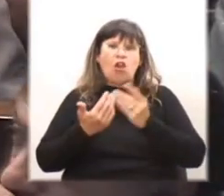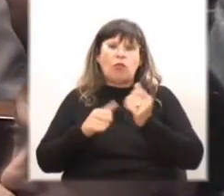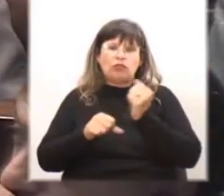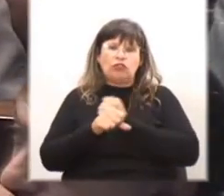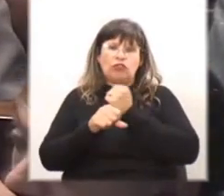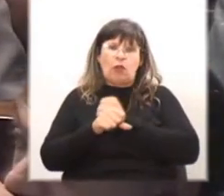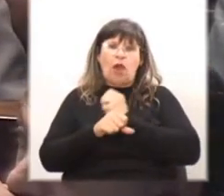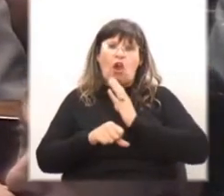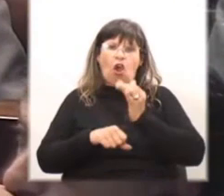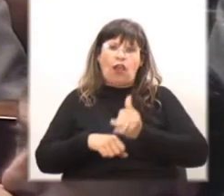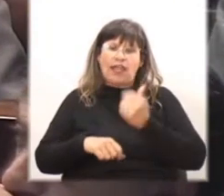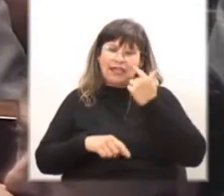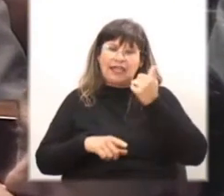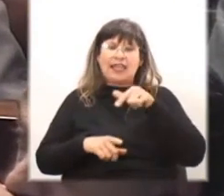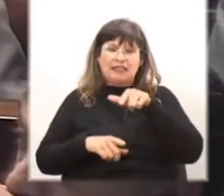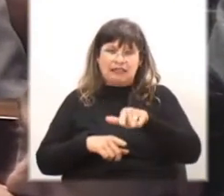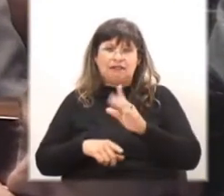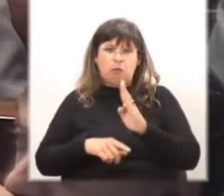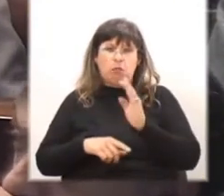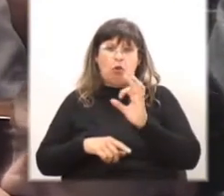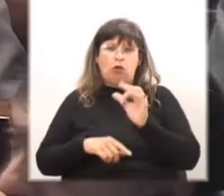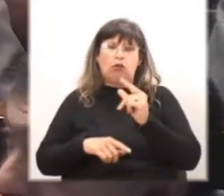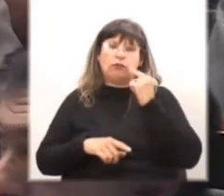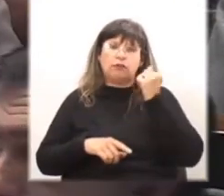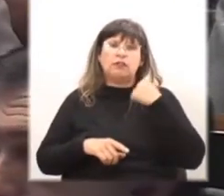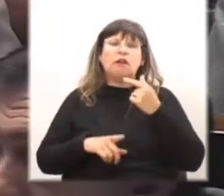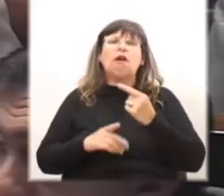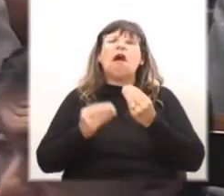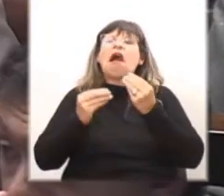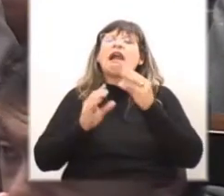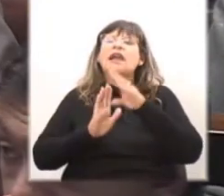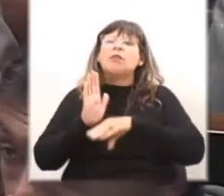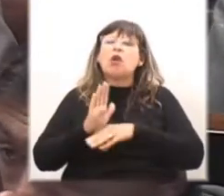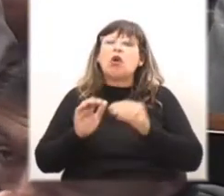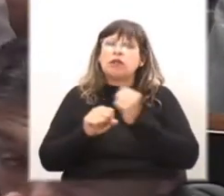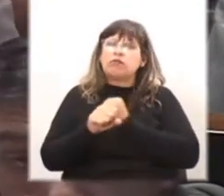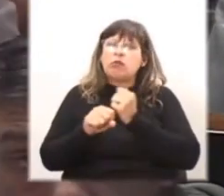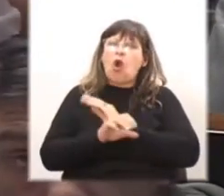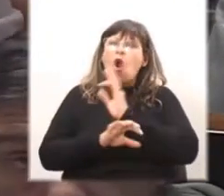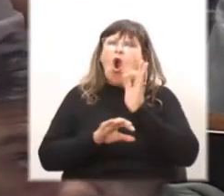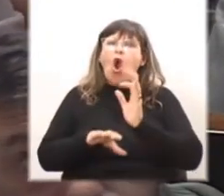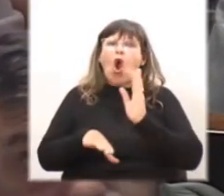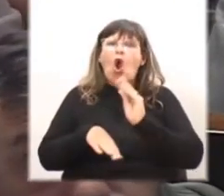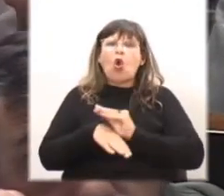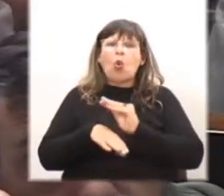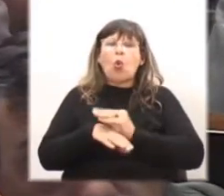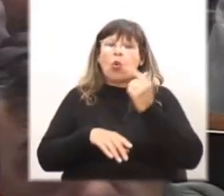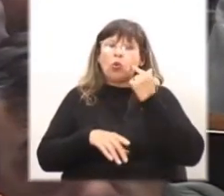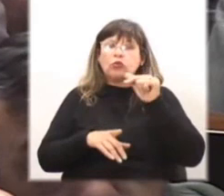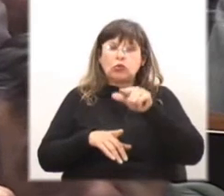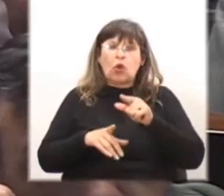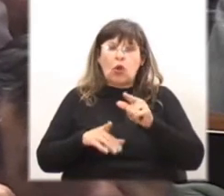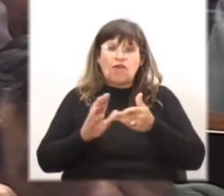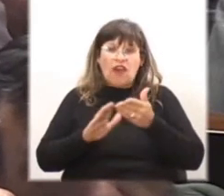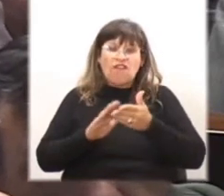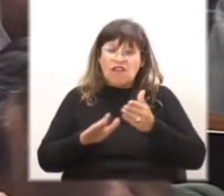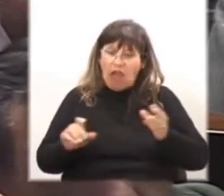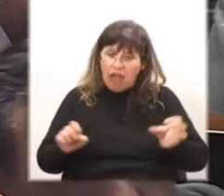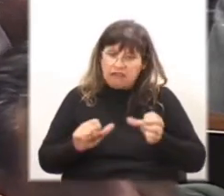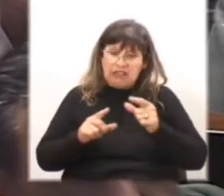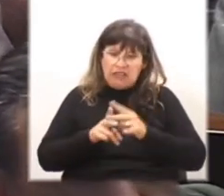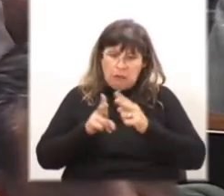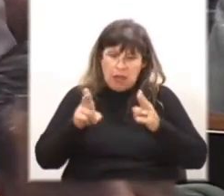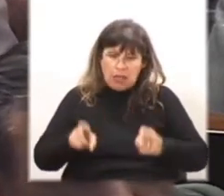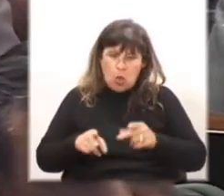trabajo que tiene el polo binacional? ¿Qué programas, tareas o cursos tiene previsto ejecutar en el